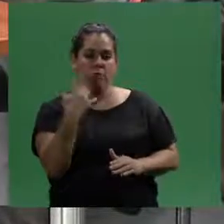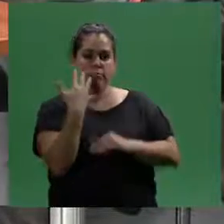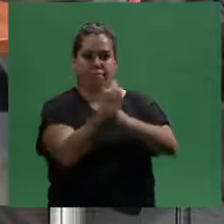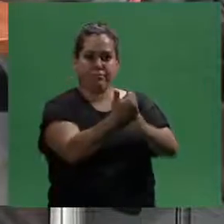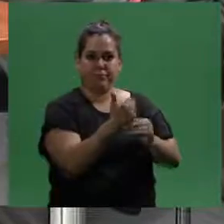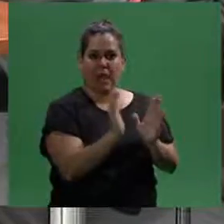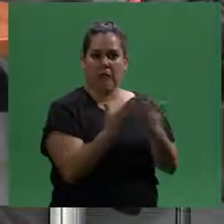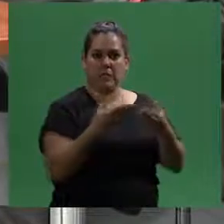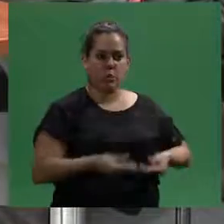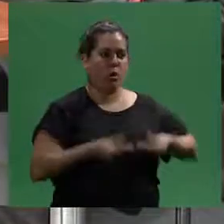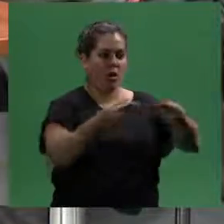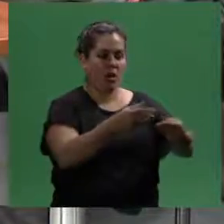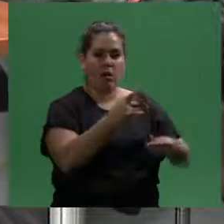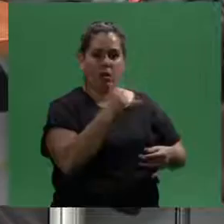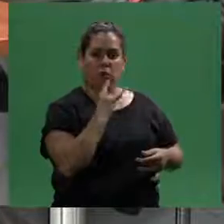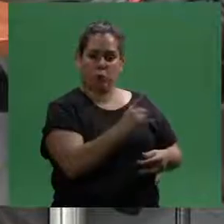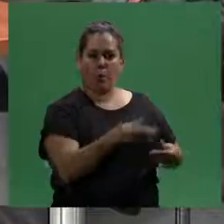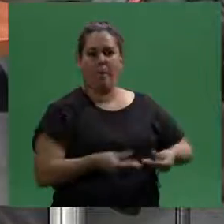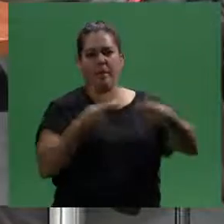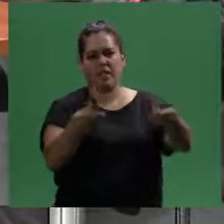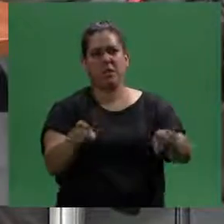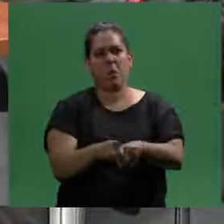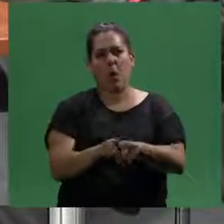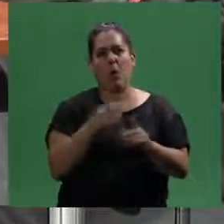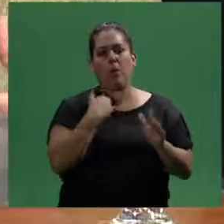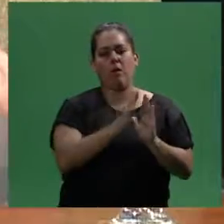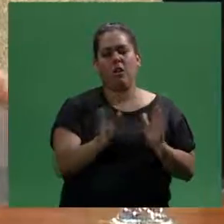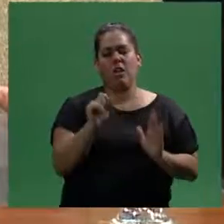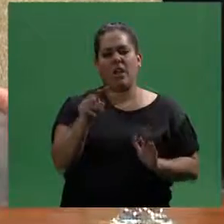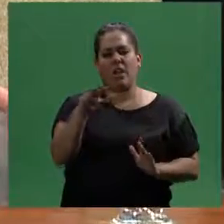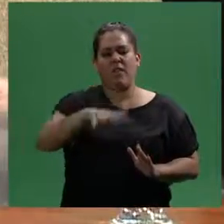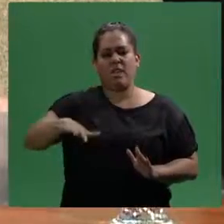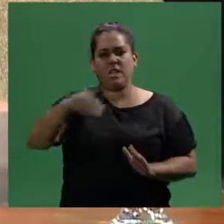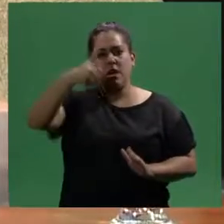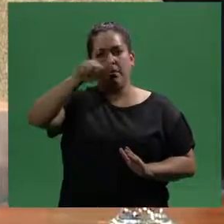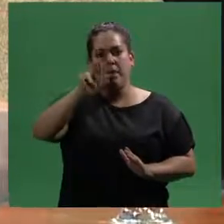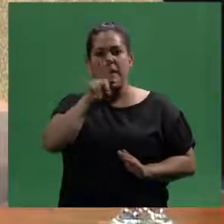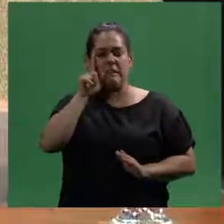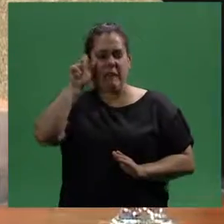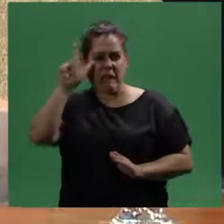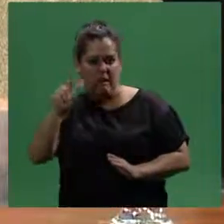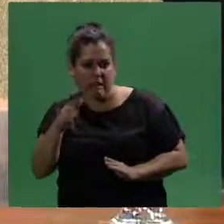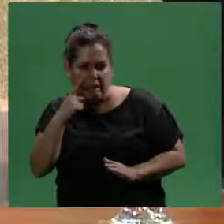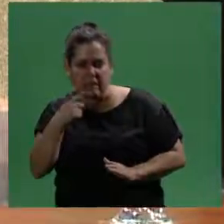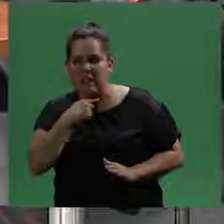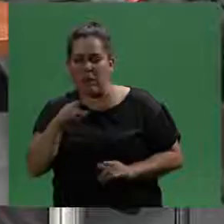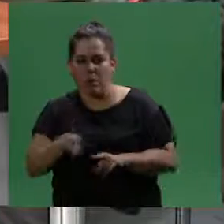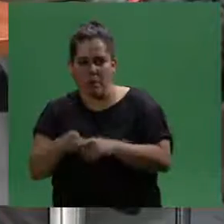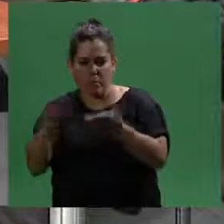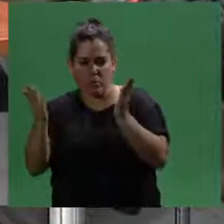sustraído los archivos y lo presentaban como una biblioteca de Villa Martelli, que la querían hacer pública. O sea, habían